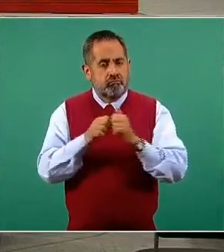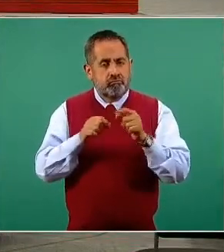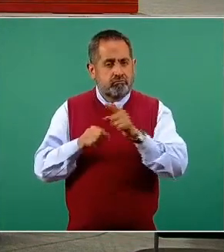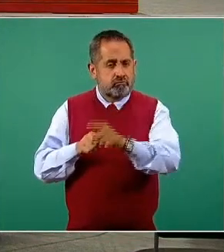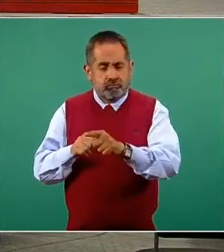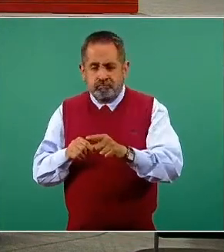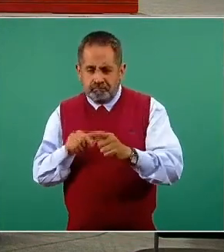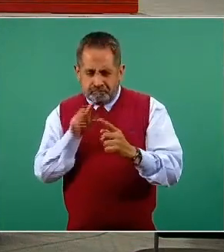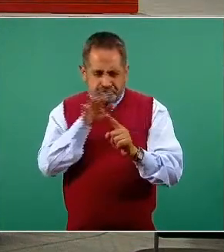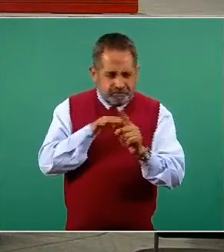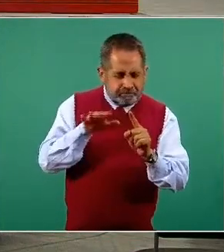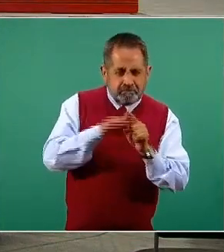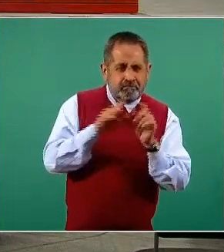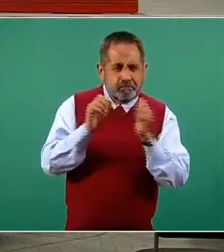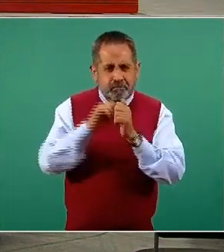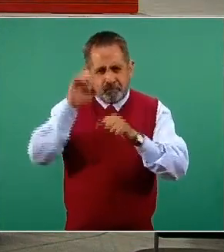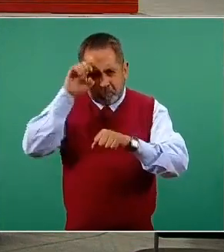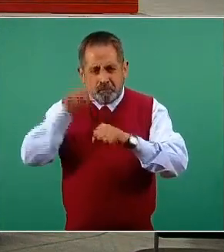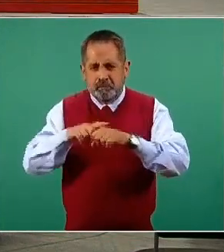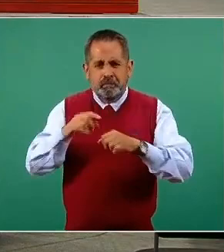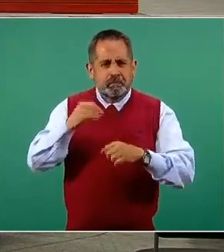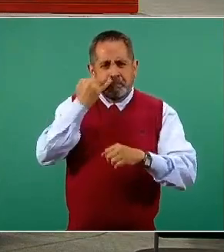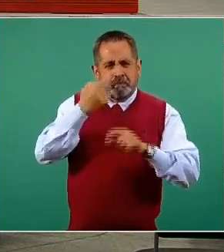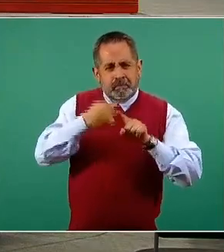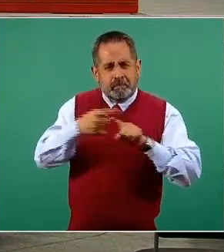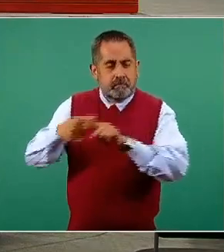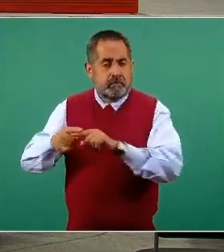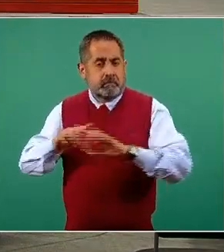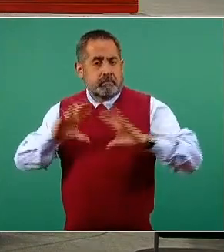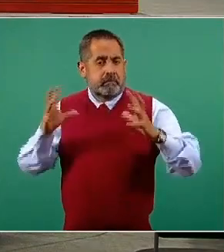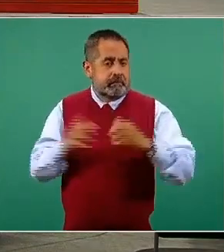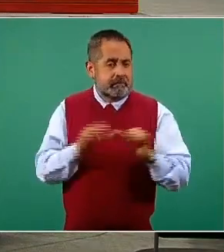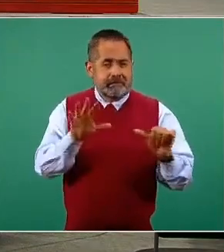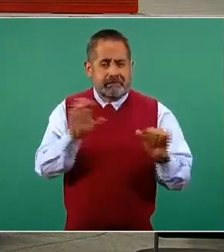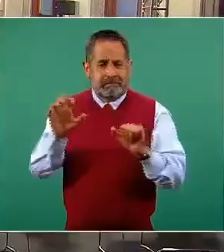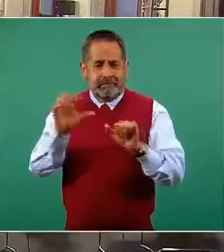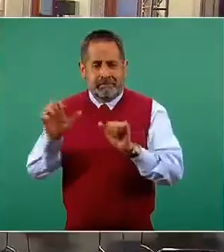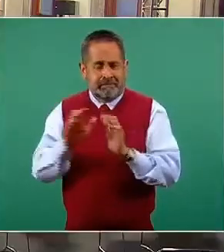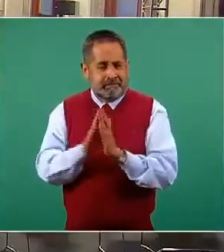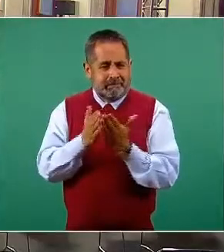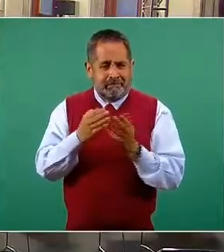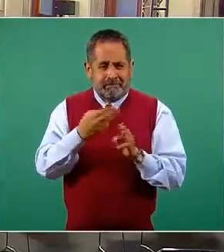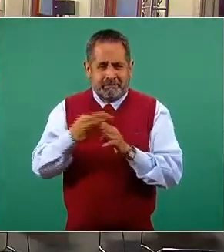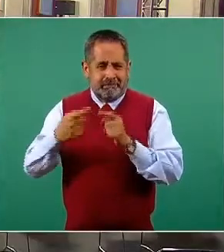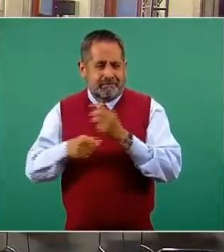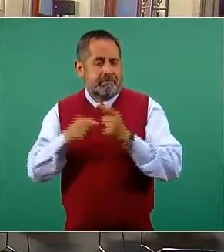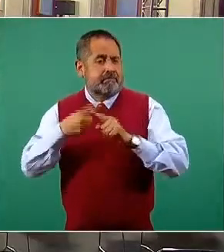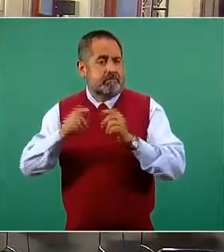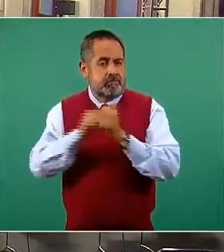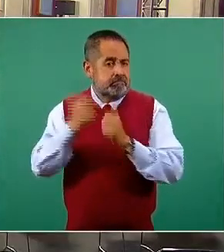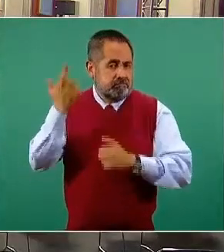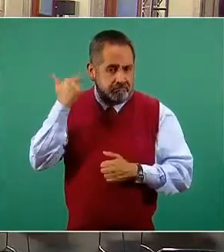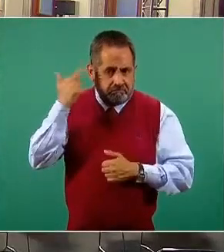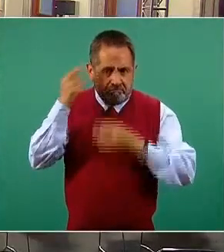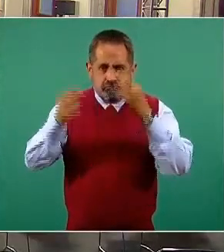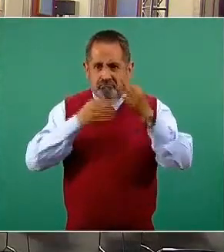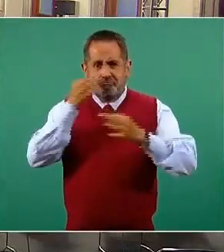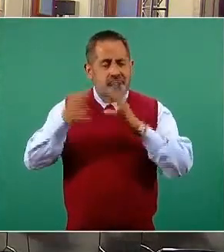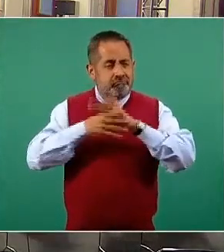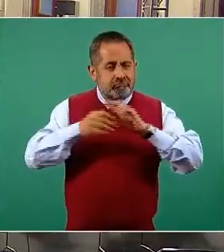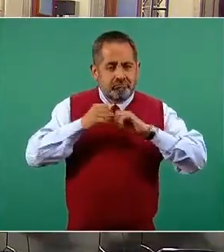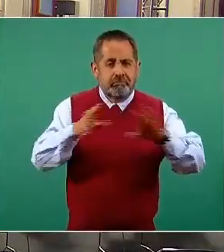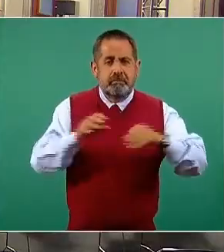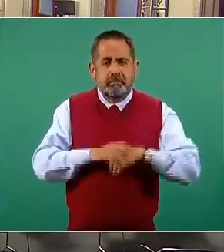con pertinencia cultural y lingüística, más de 600 materiales, utilizamos el radio, utilizamos también